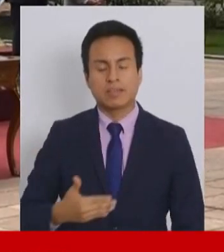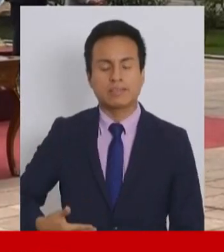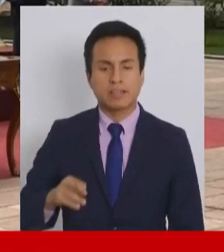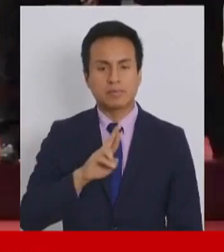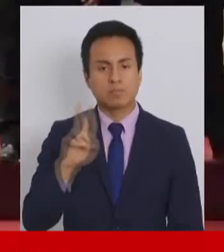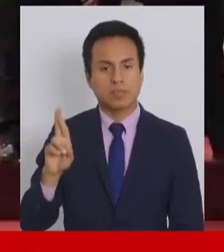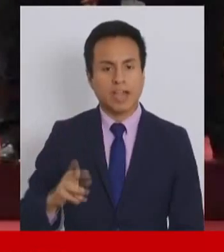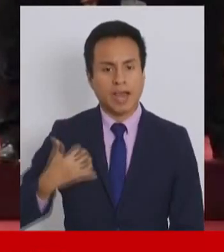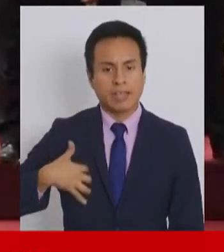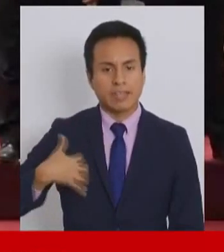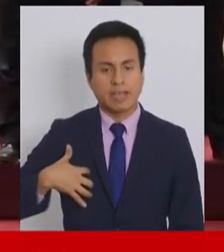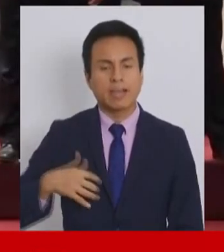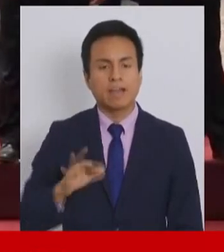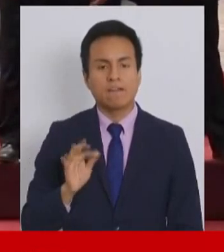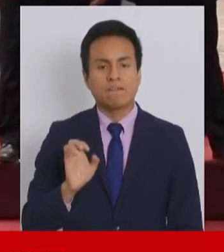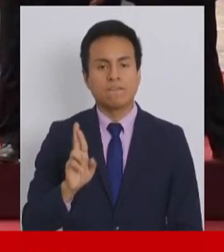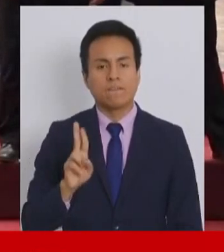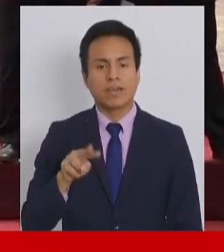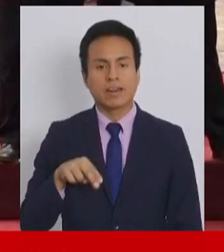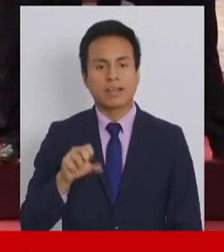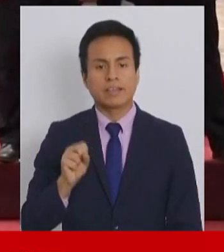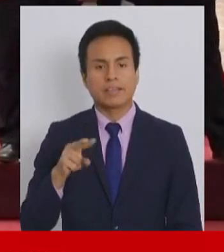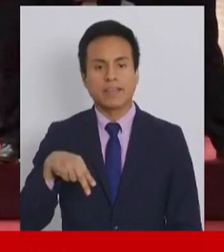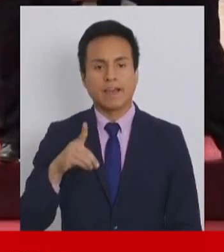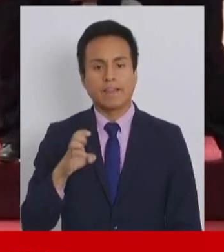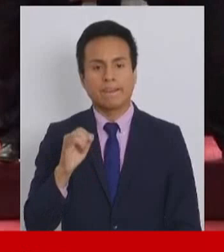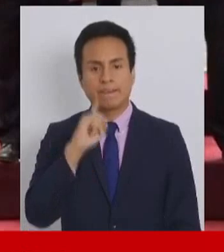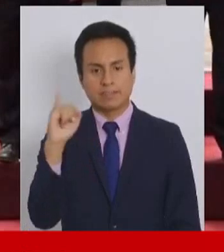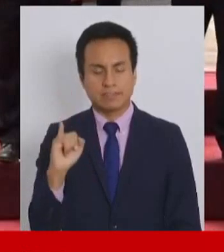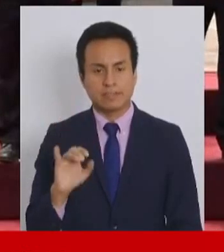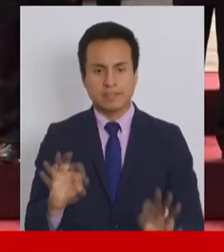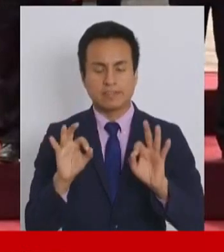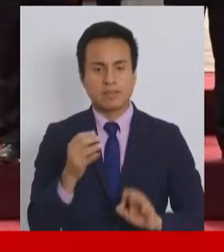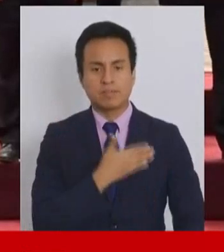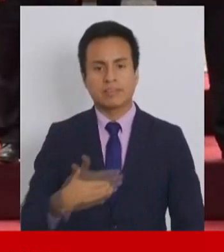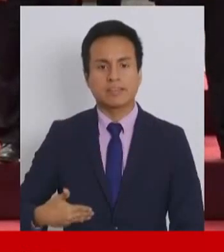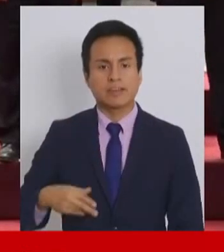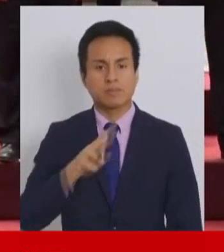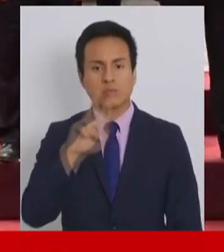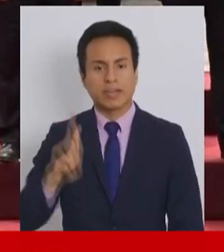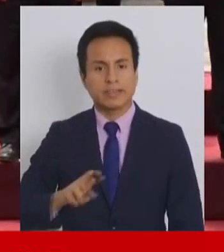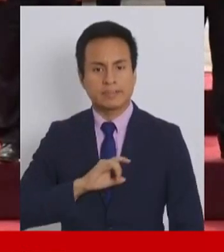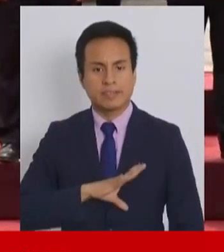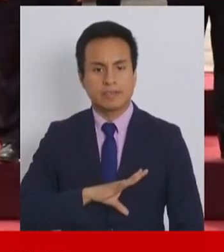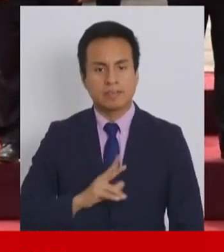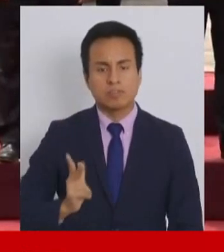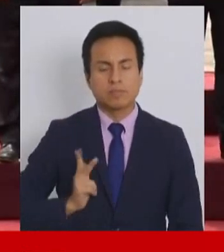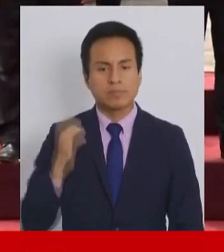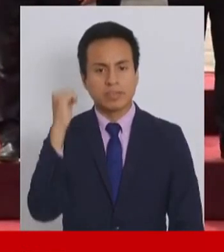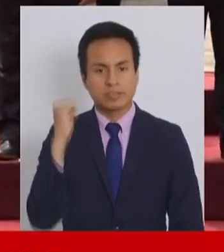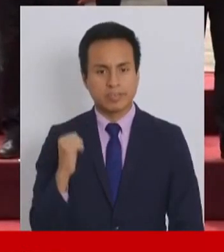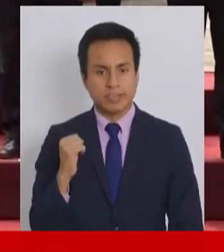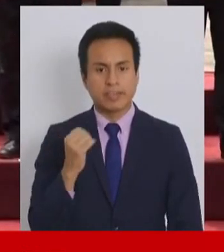de la República Argentina, señor Alberto Fernández, a Su Excelencia el Presidente de la República de Chile, señor Sebastián Piñera Echenique,